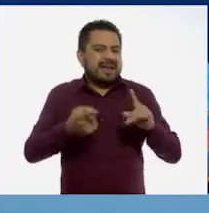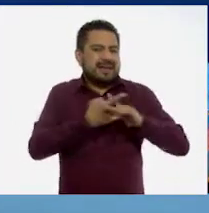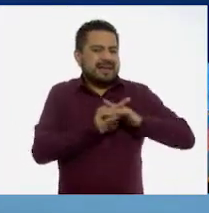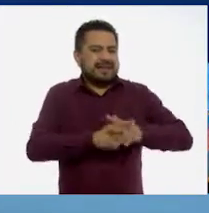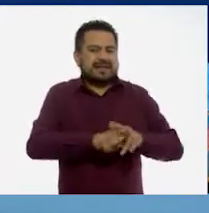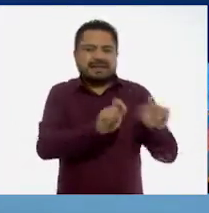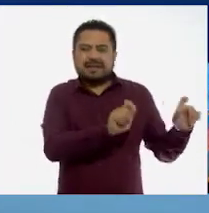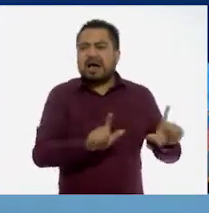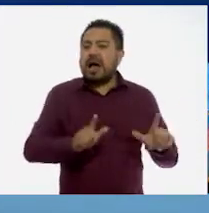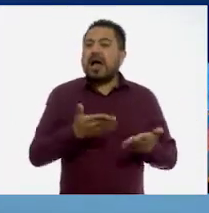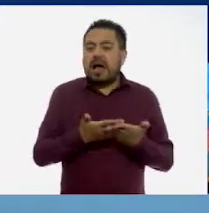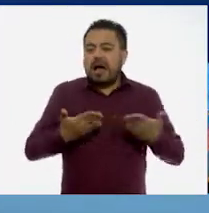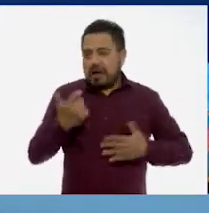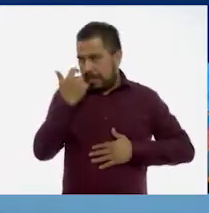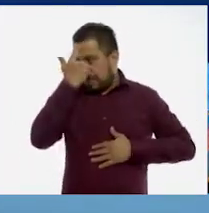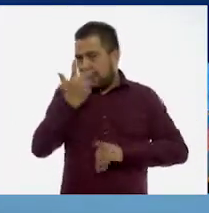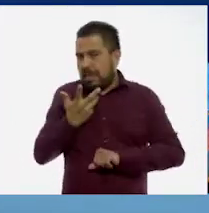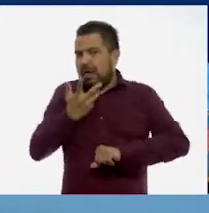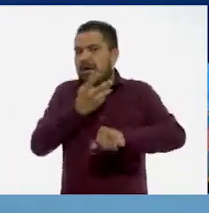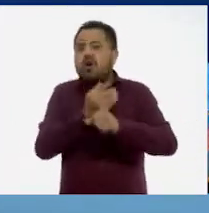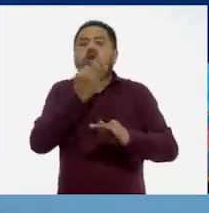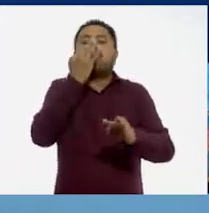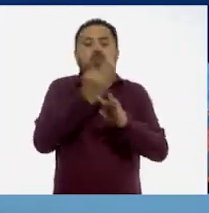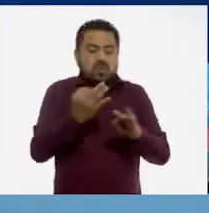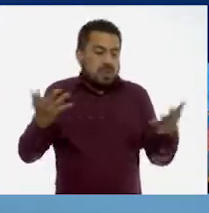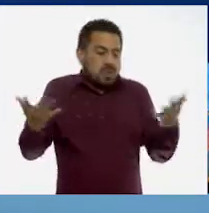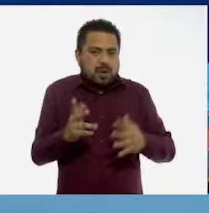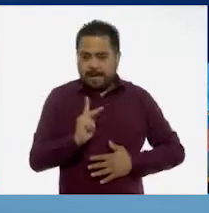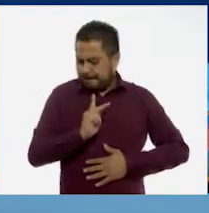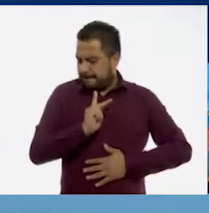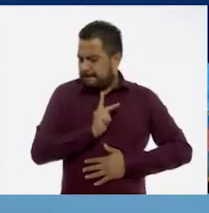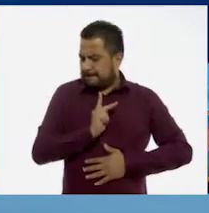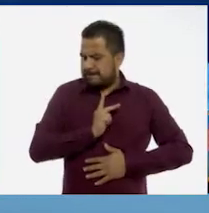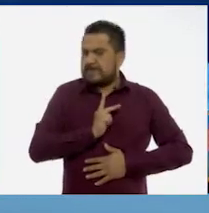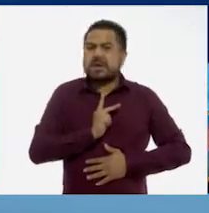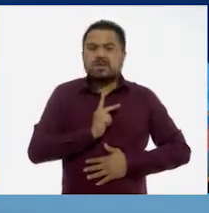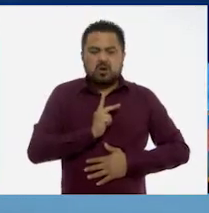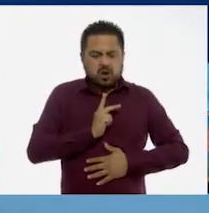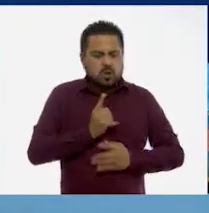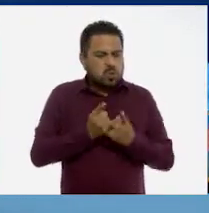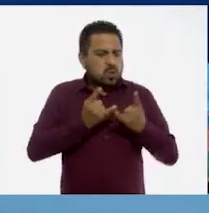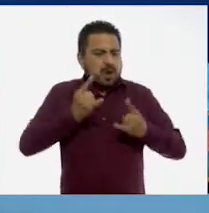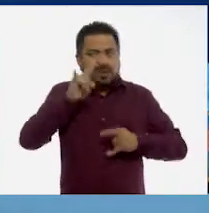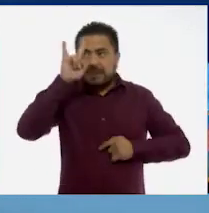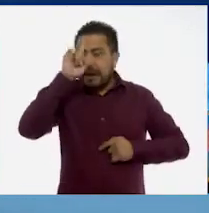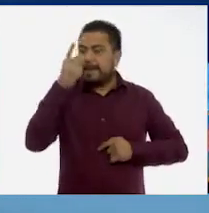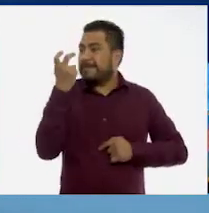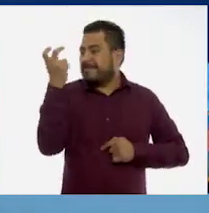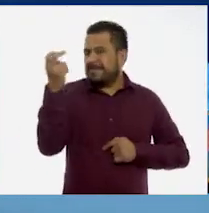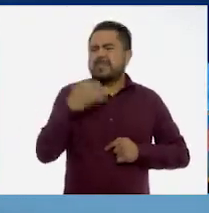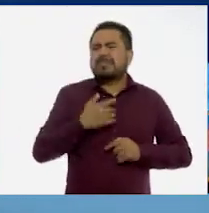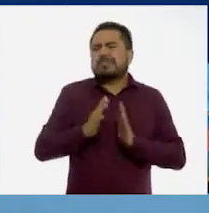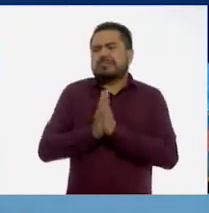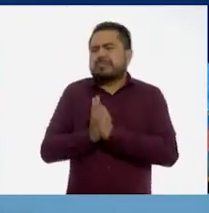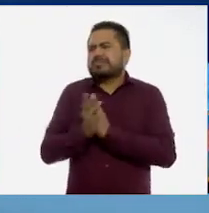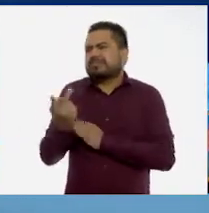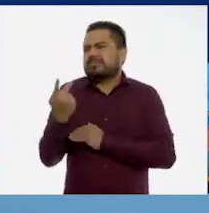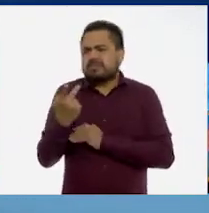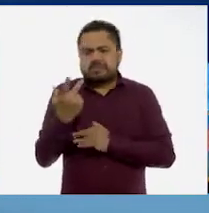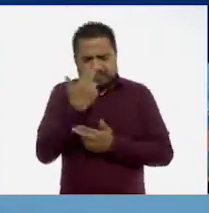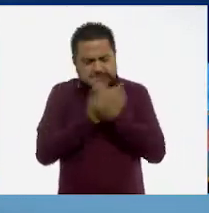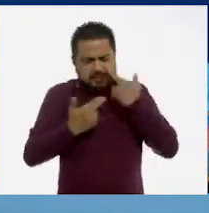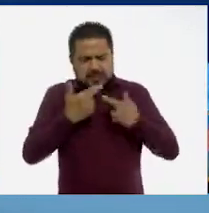sesión, es tiempo de crear. Vamos a realizar nuestro propio cuento de terror. Y para ello voy a pedirte que revisemos la